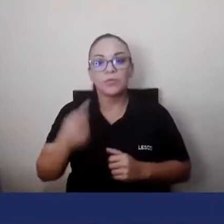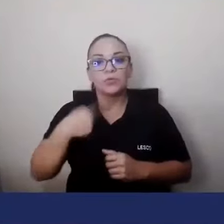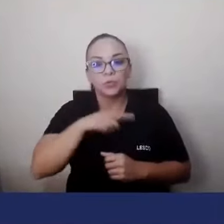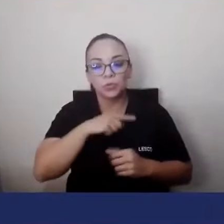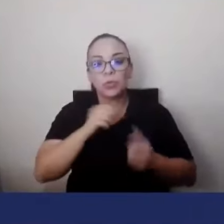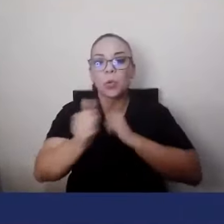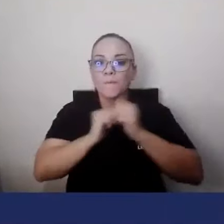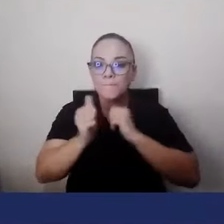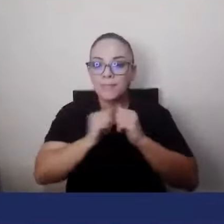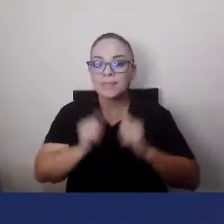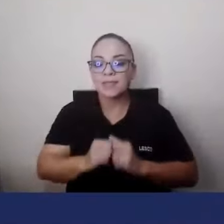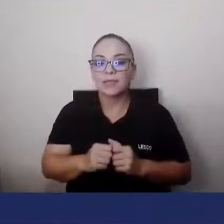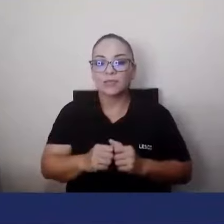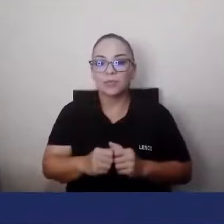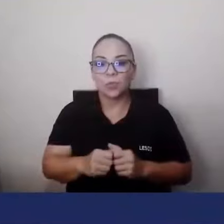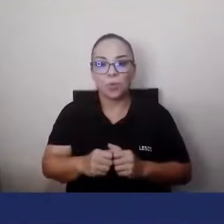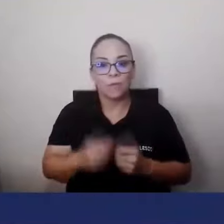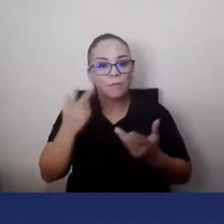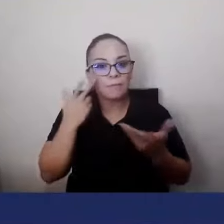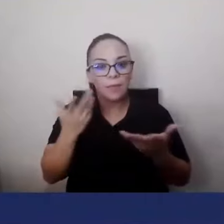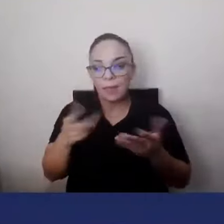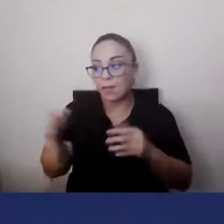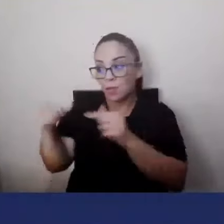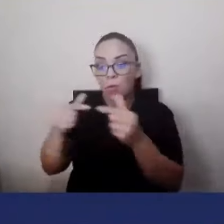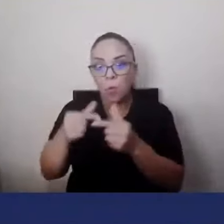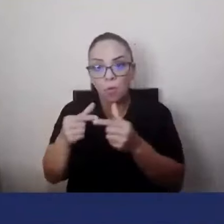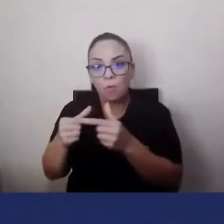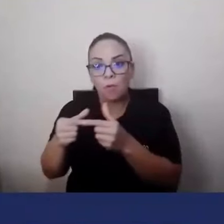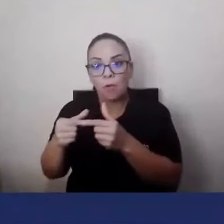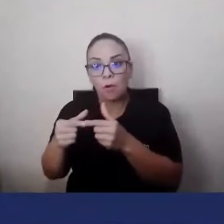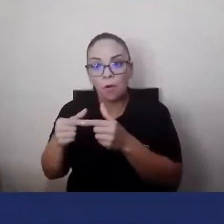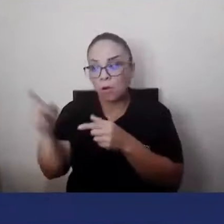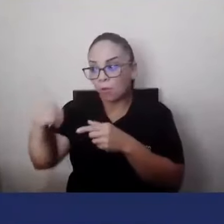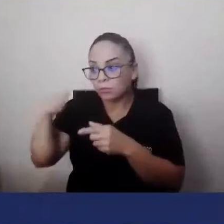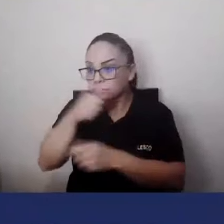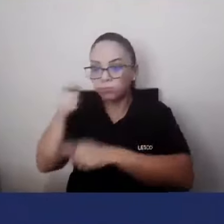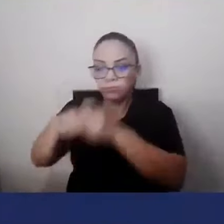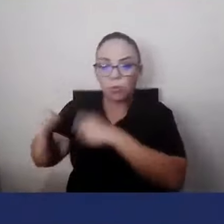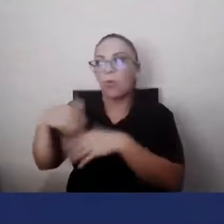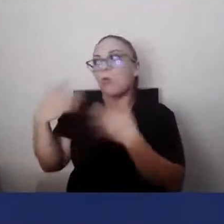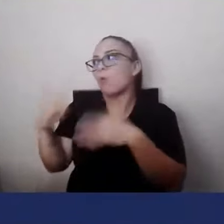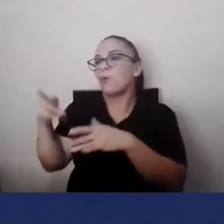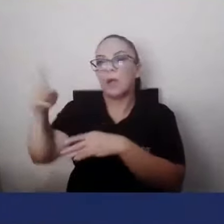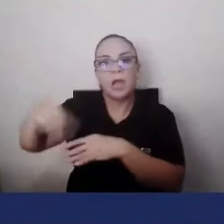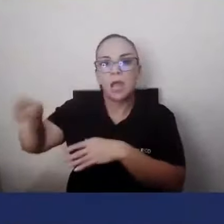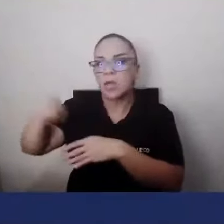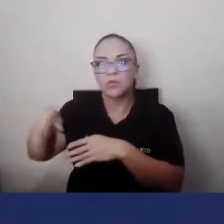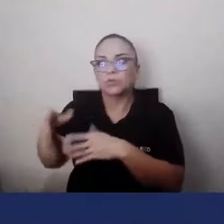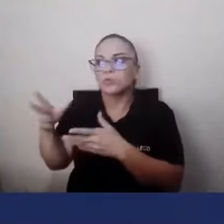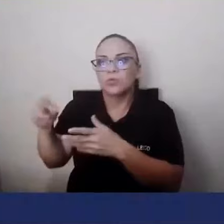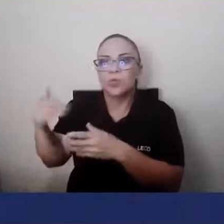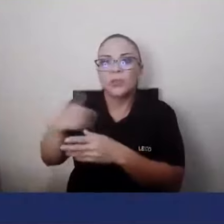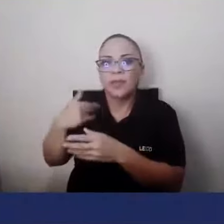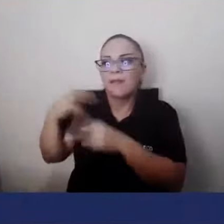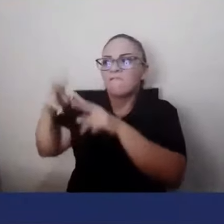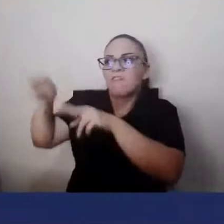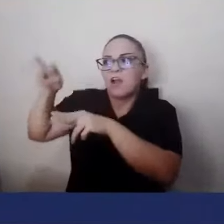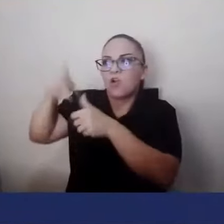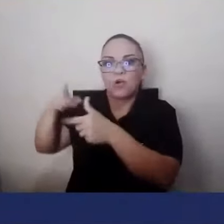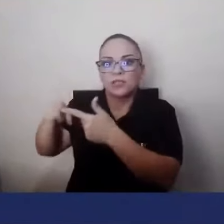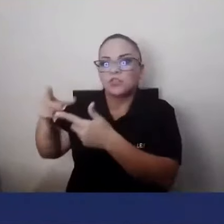una maquinaria delictiva, sin valores, sin controles y sin